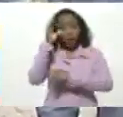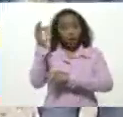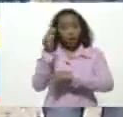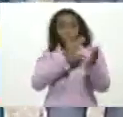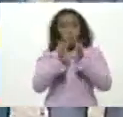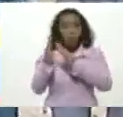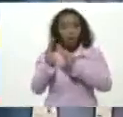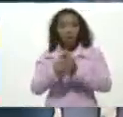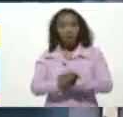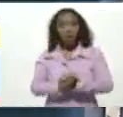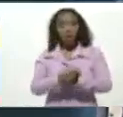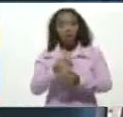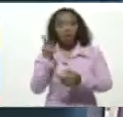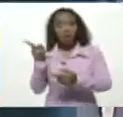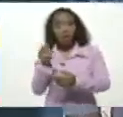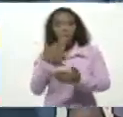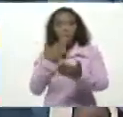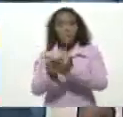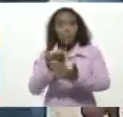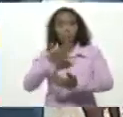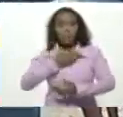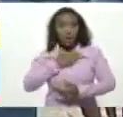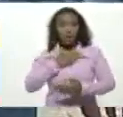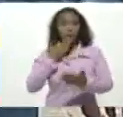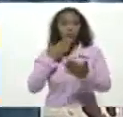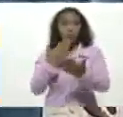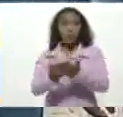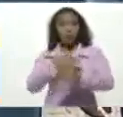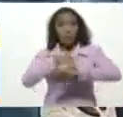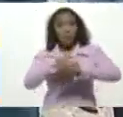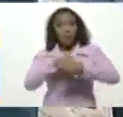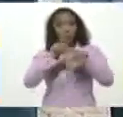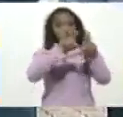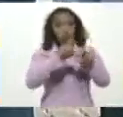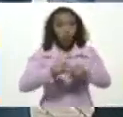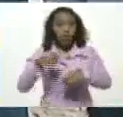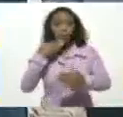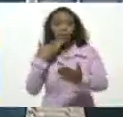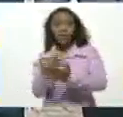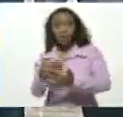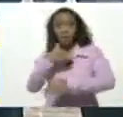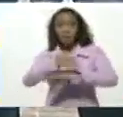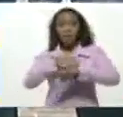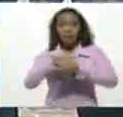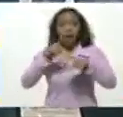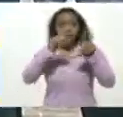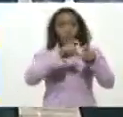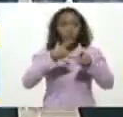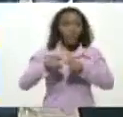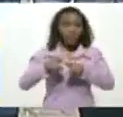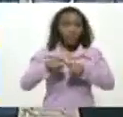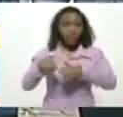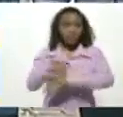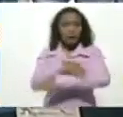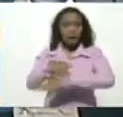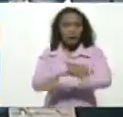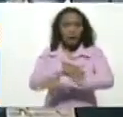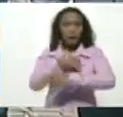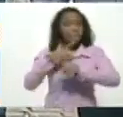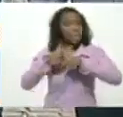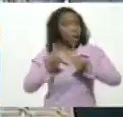comunales. Y usted me lo pide a mí. Claro. Se lo pedimos a la ministra de Agricultura, se lo pedimos a la ministra de Agricultura Urbana,